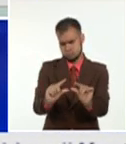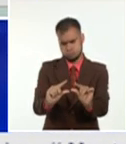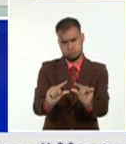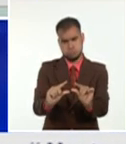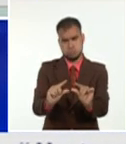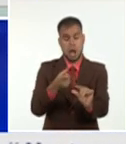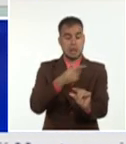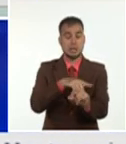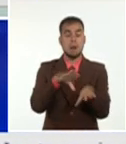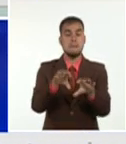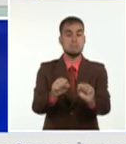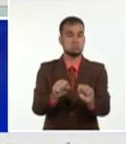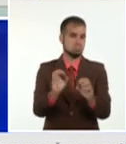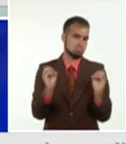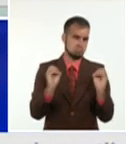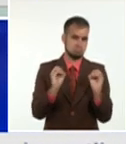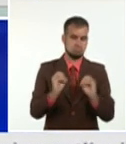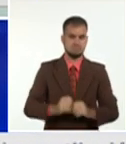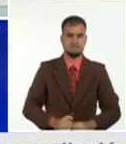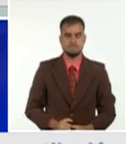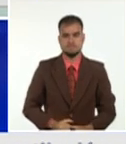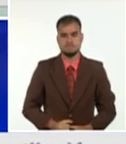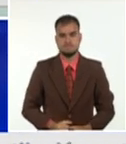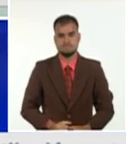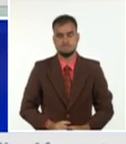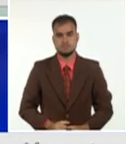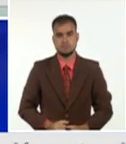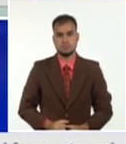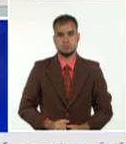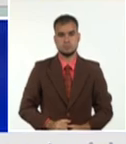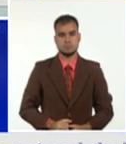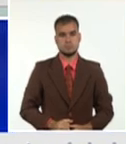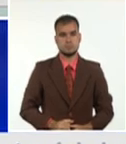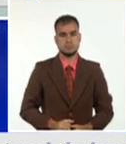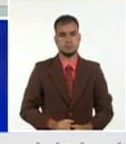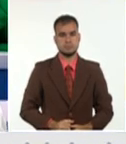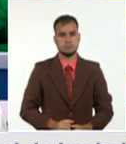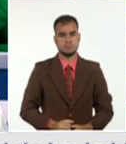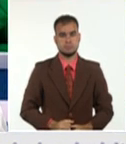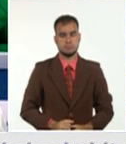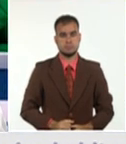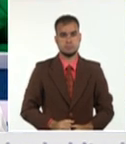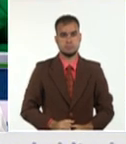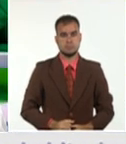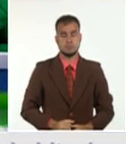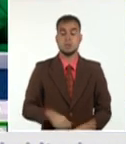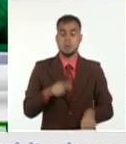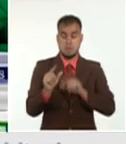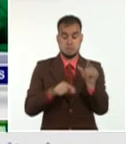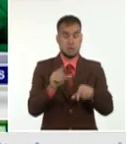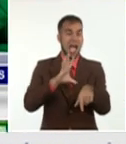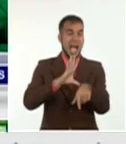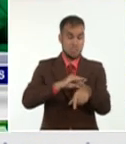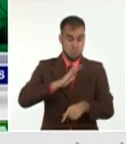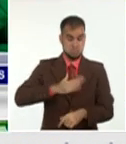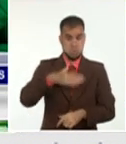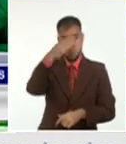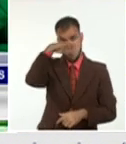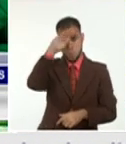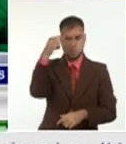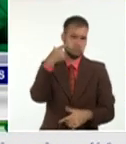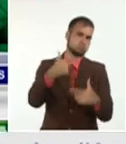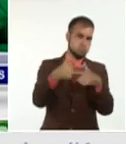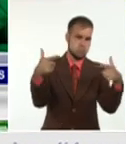día de ayer. Nuevamente la transmisión autóctona predominando en el comportamiento de